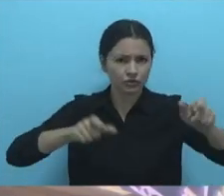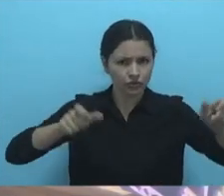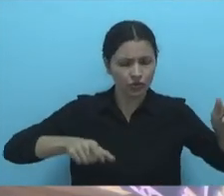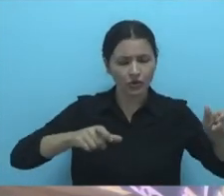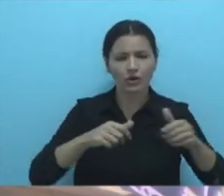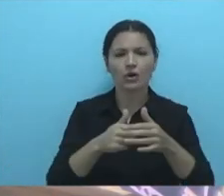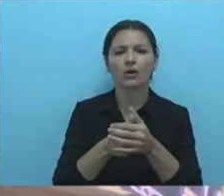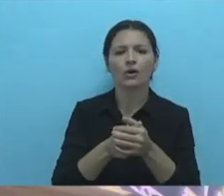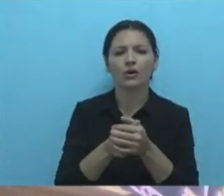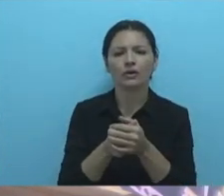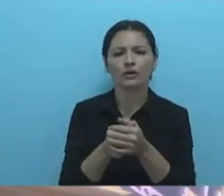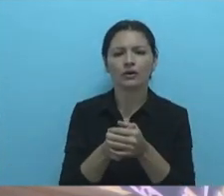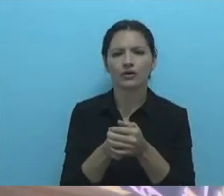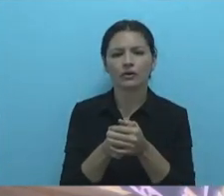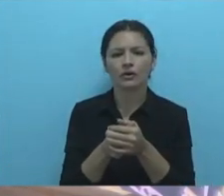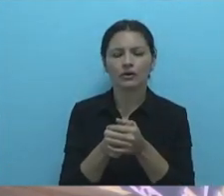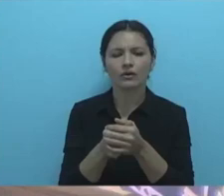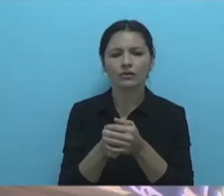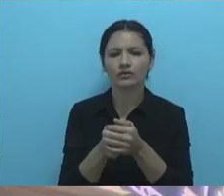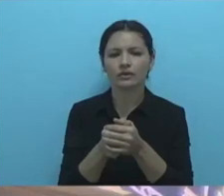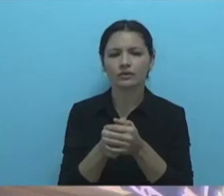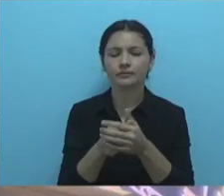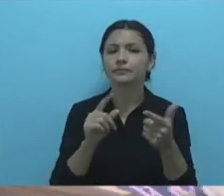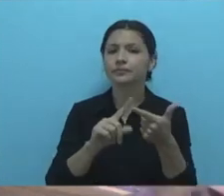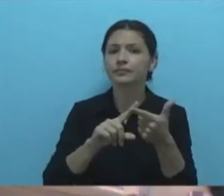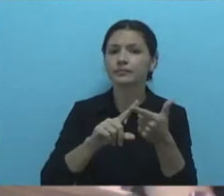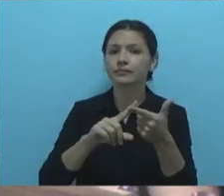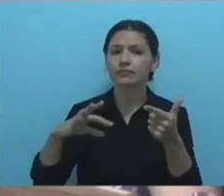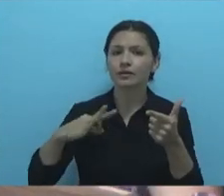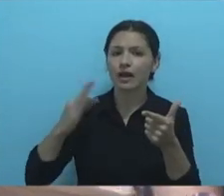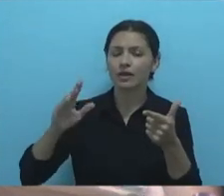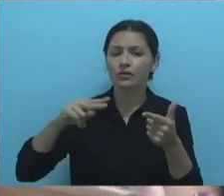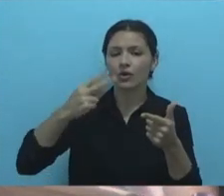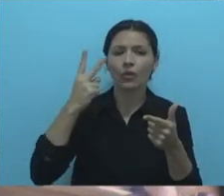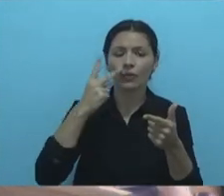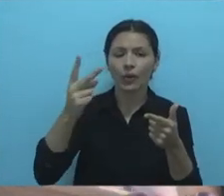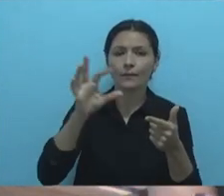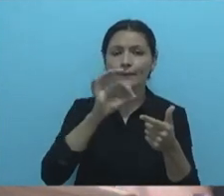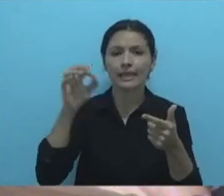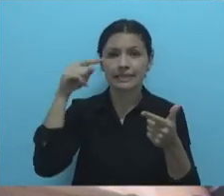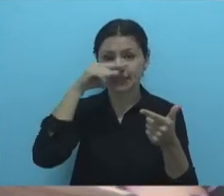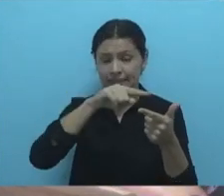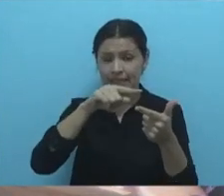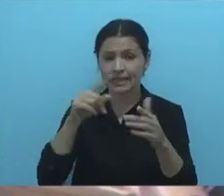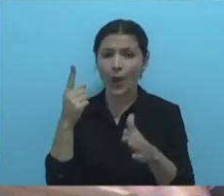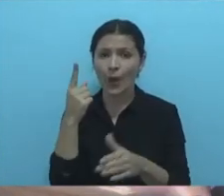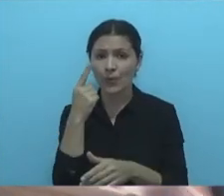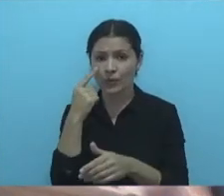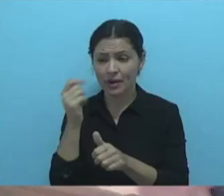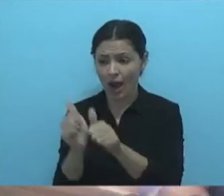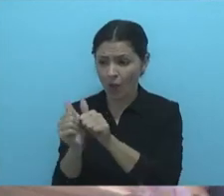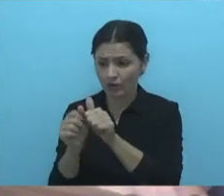tantas otras referentes de la temática después en el 2007 durante el gobierno de Miguel lichi se creó en la municipalidad de Rosario